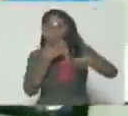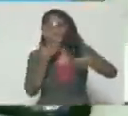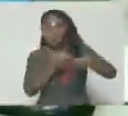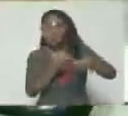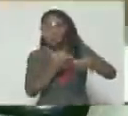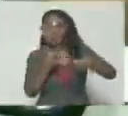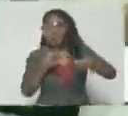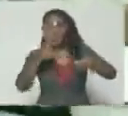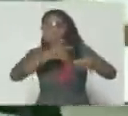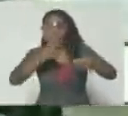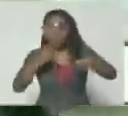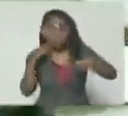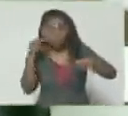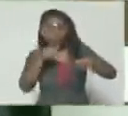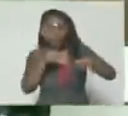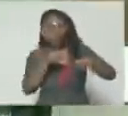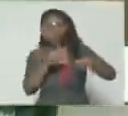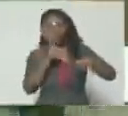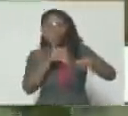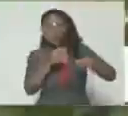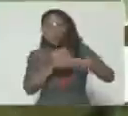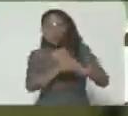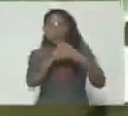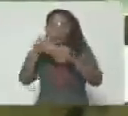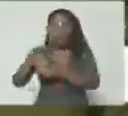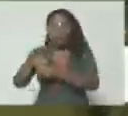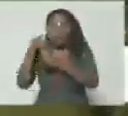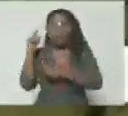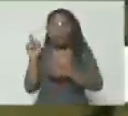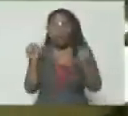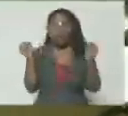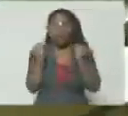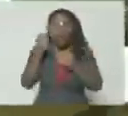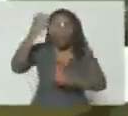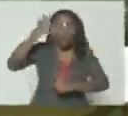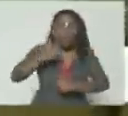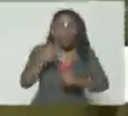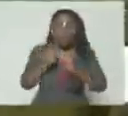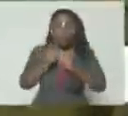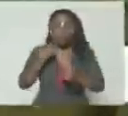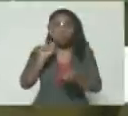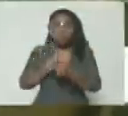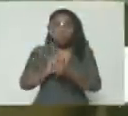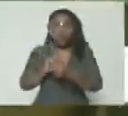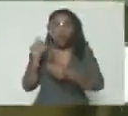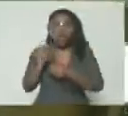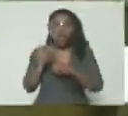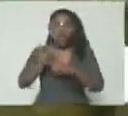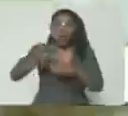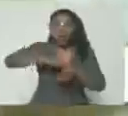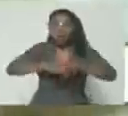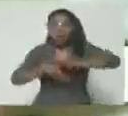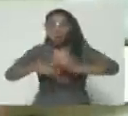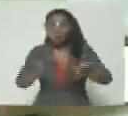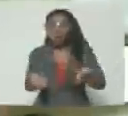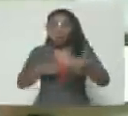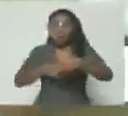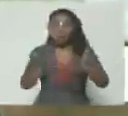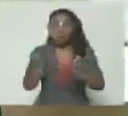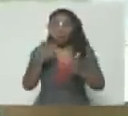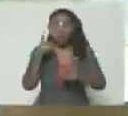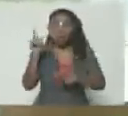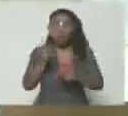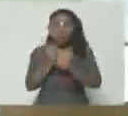el cliente, para posteriormente ser congelado en un túnel de congelación continuo. De ahí es empacado y almacenado a espera